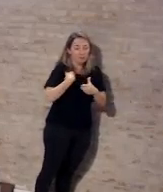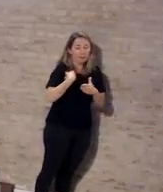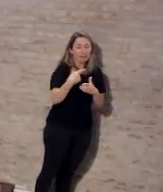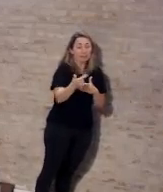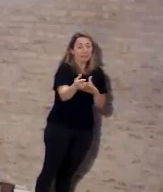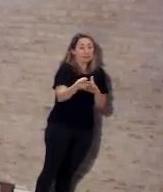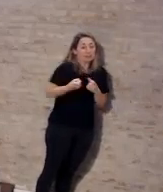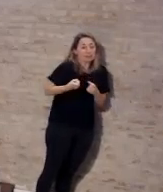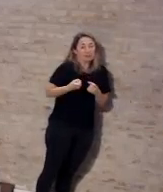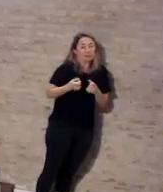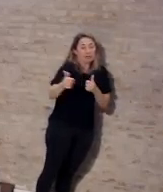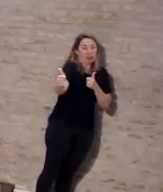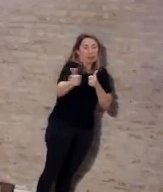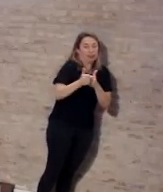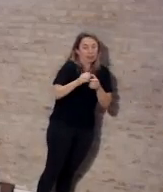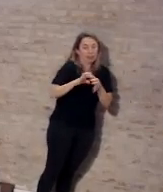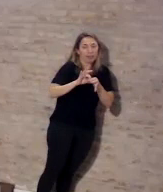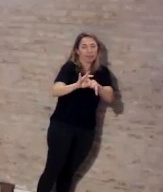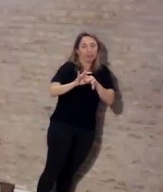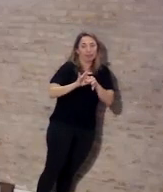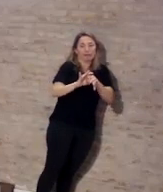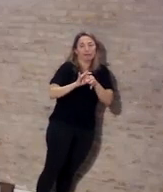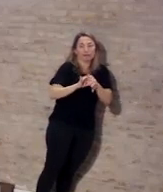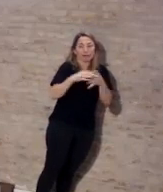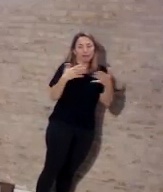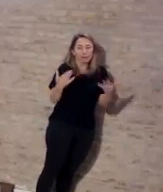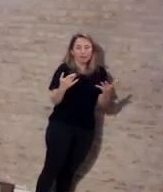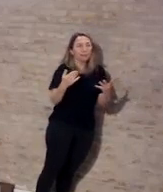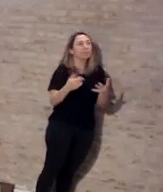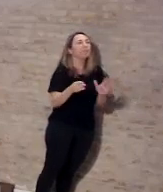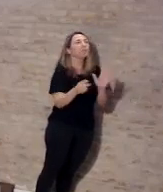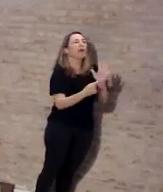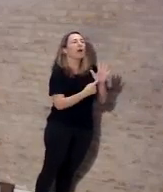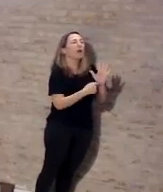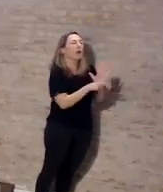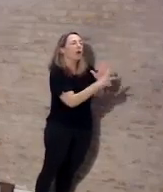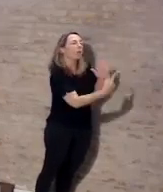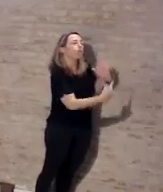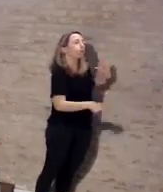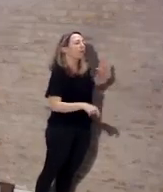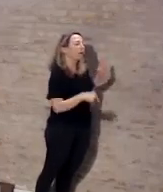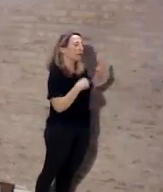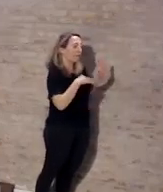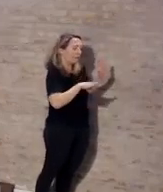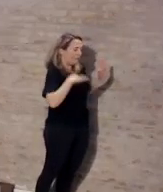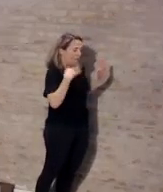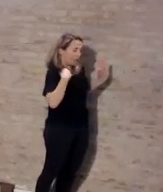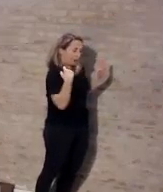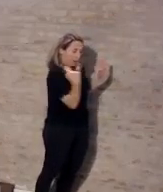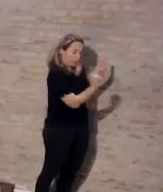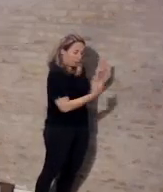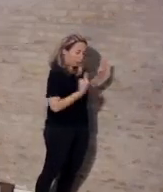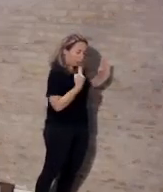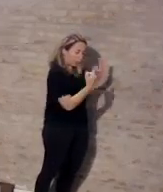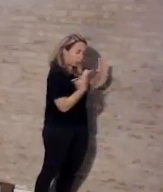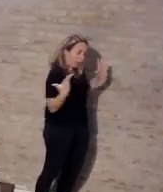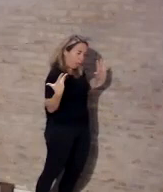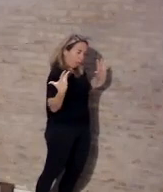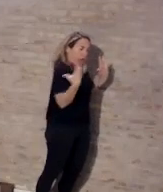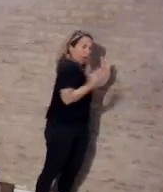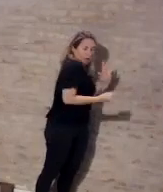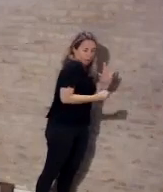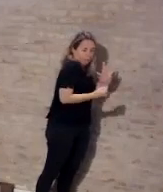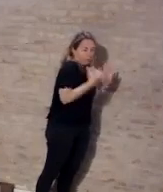pareja porque bueno la normativa dice que para llevar una vida Autónoma Tenemos un montón se nos tien que garantizar